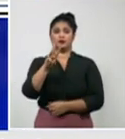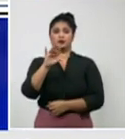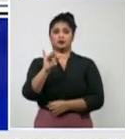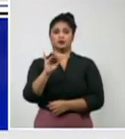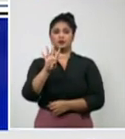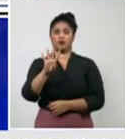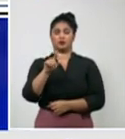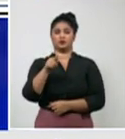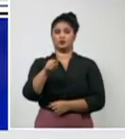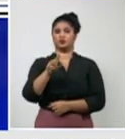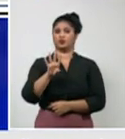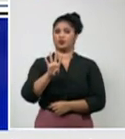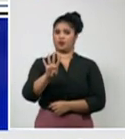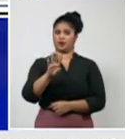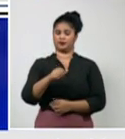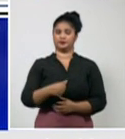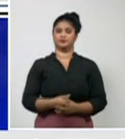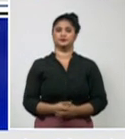374.4.